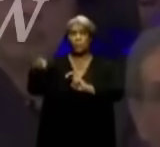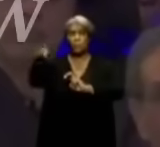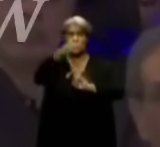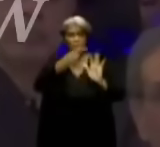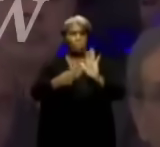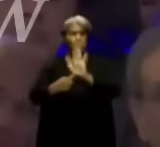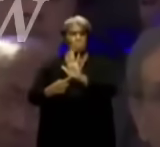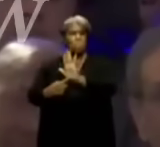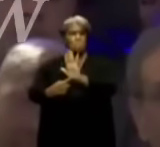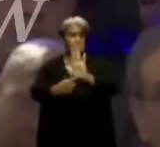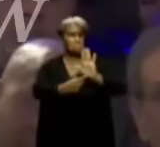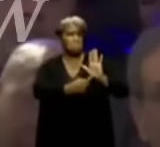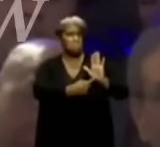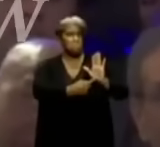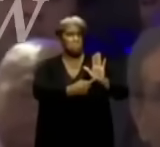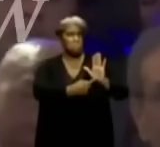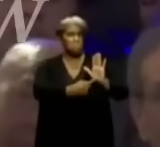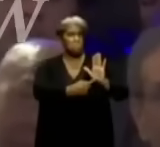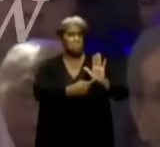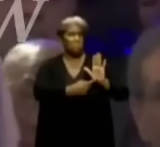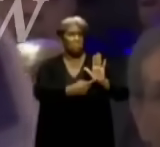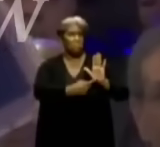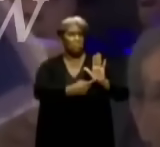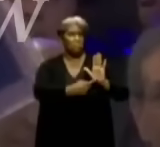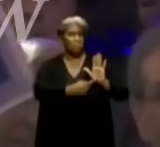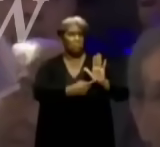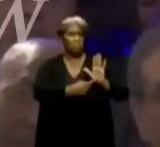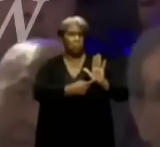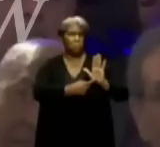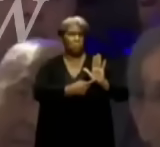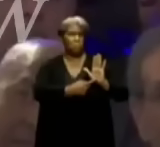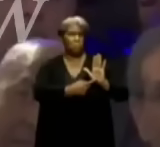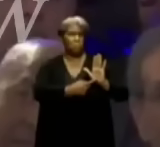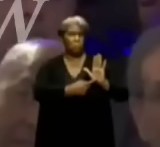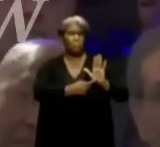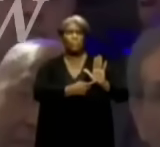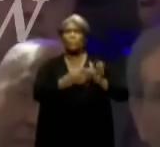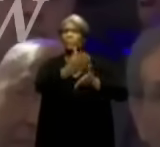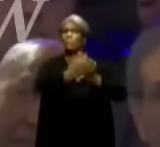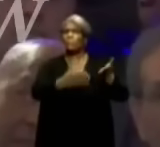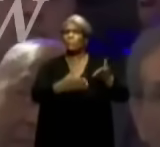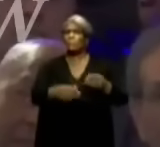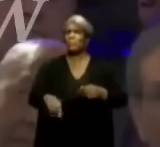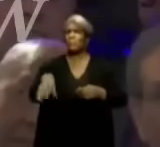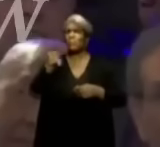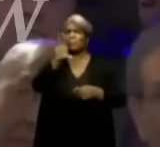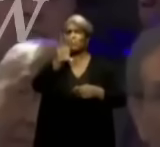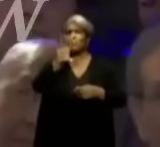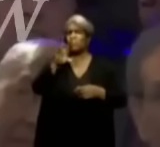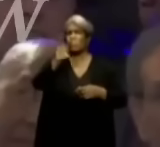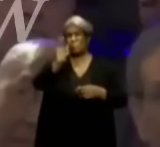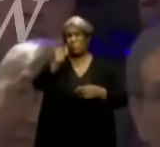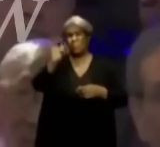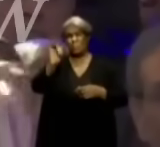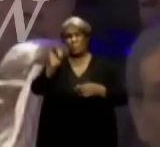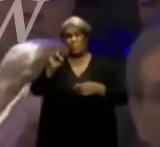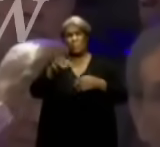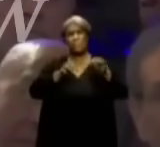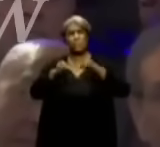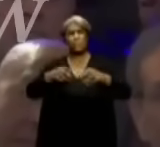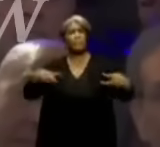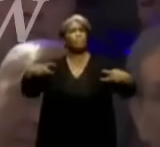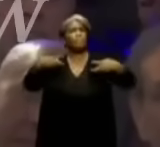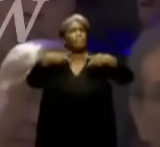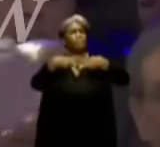Y me voy a referir a la página número 98, que habla sobre energía, porque me llama mucho la